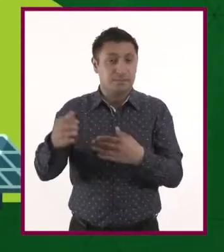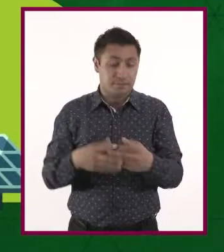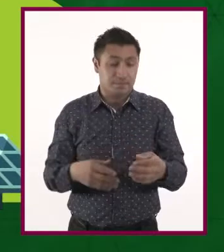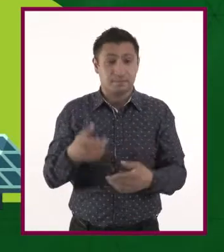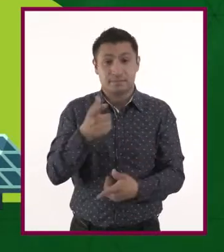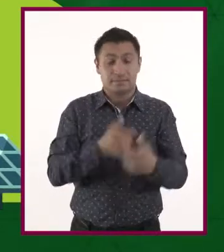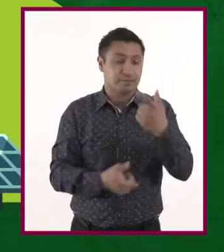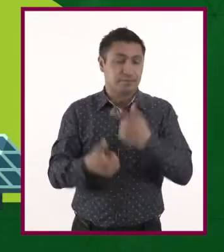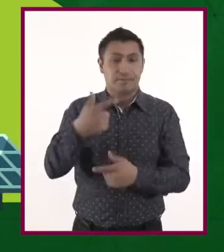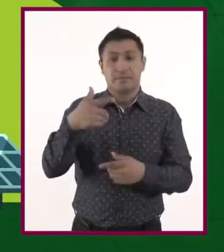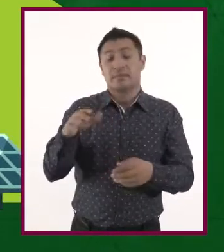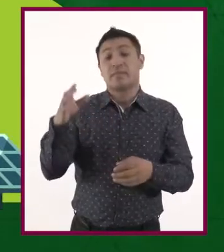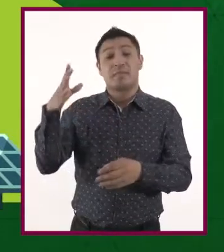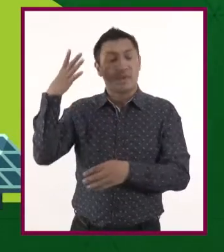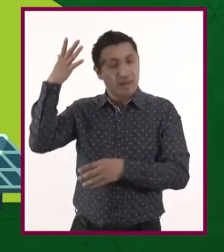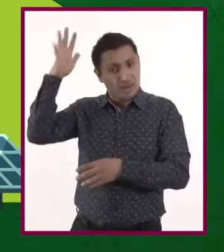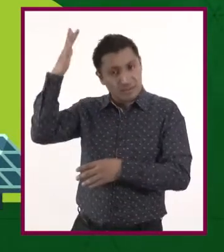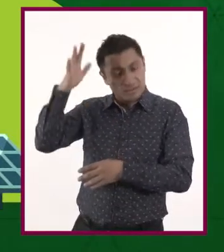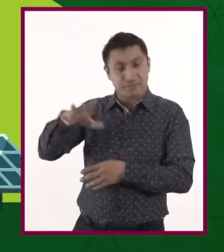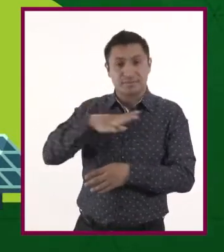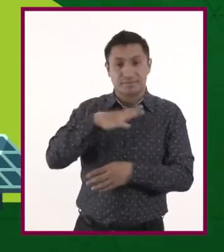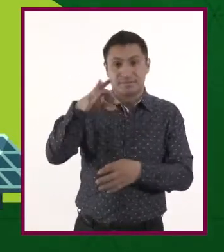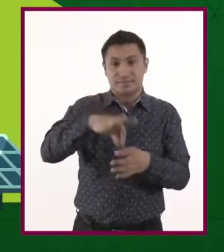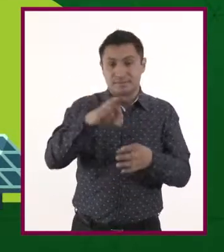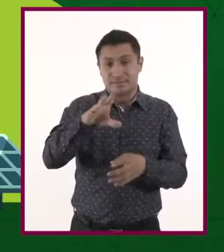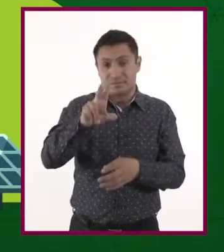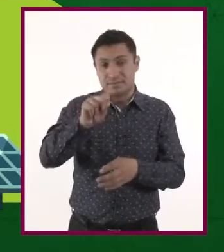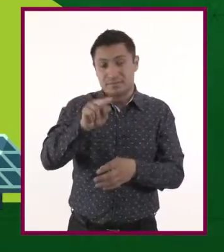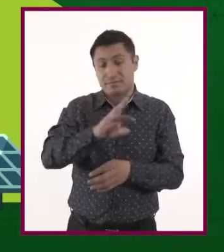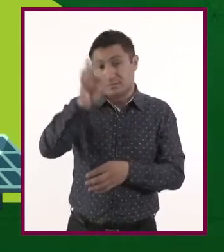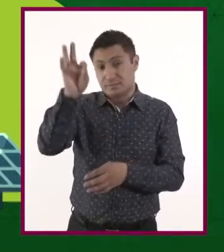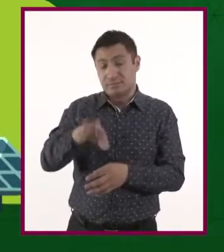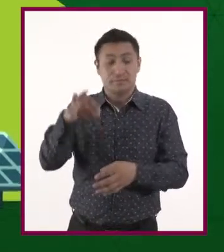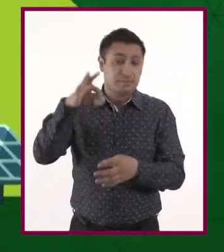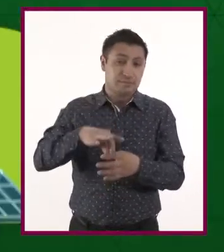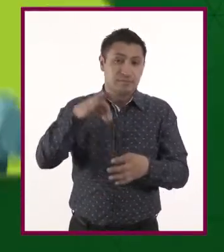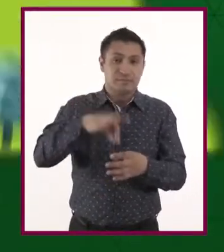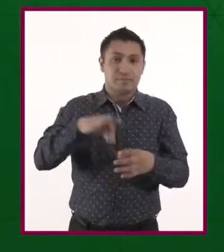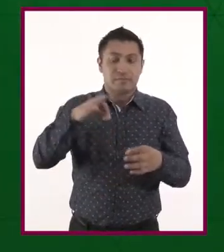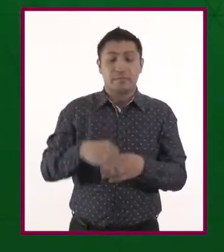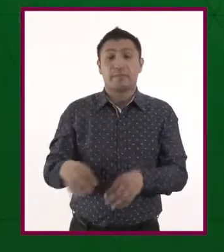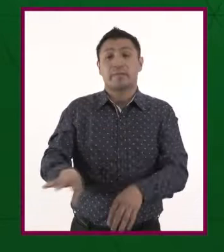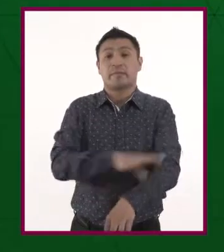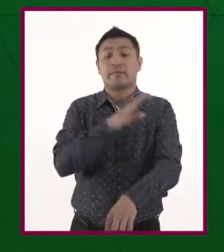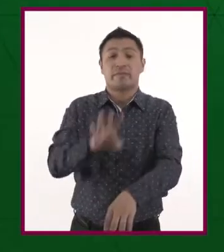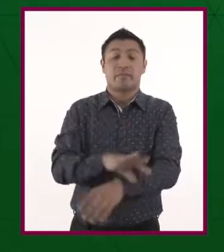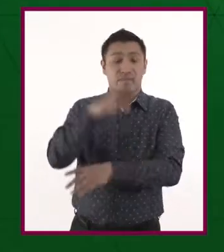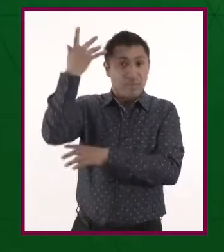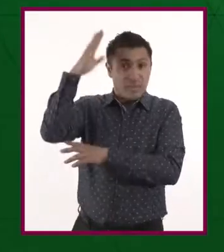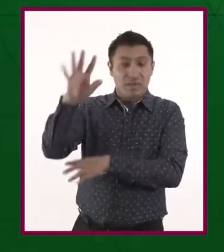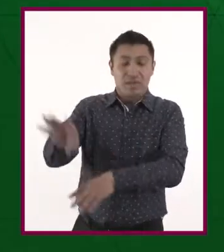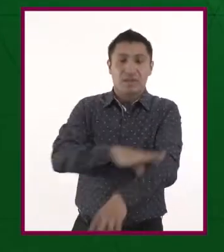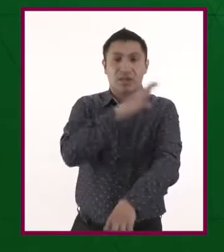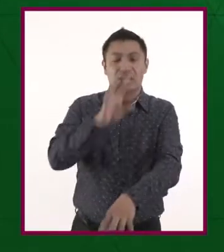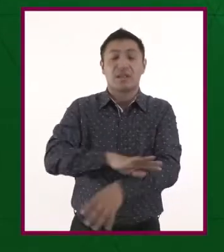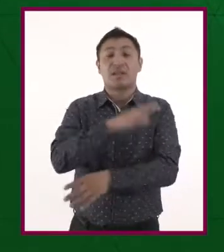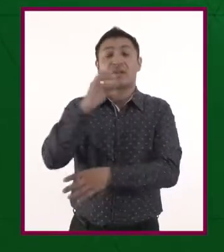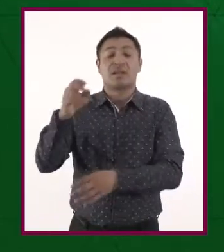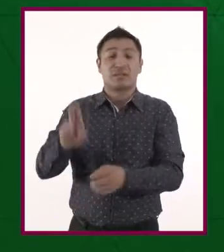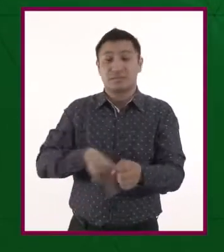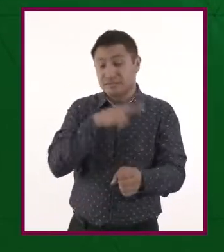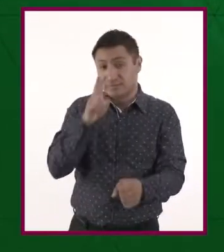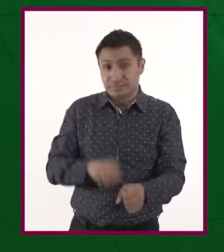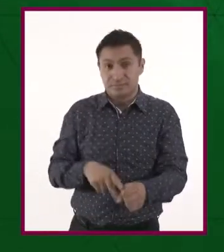de calentar el agua implica un ahorro de hasta el 80%. La energía solar es una energía renovable.